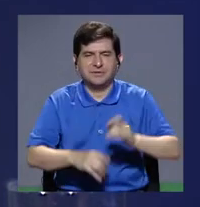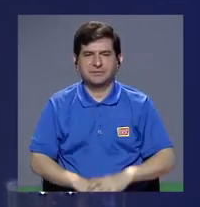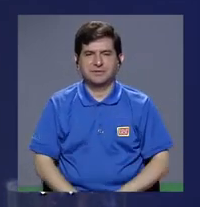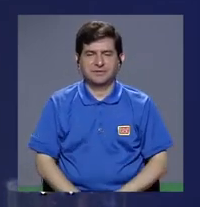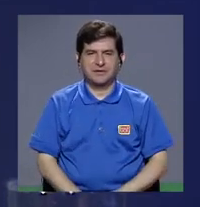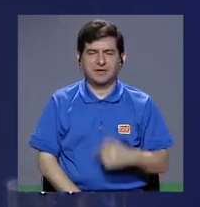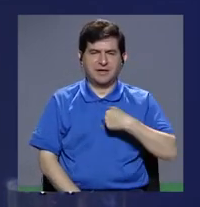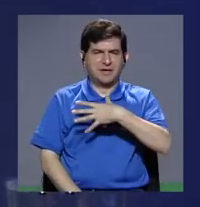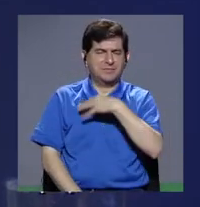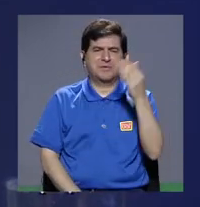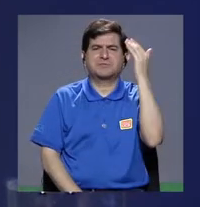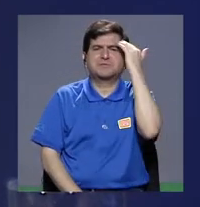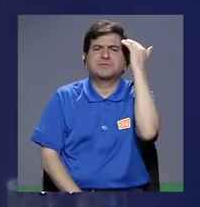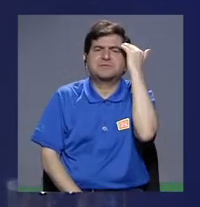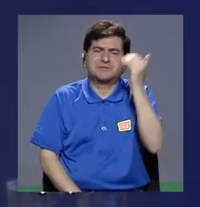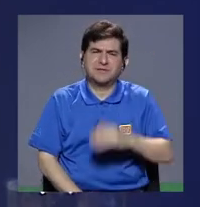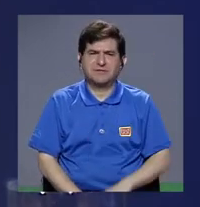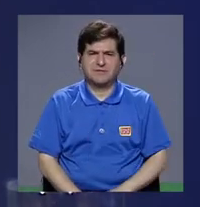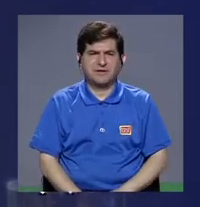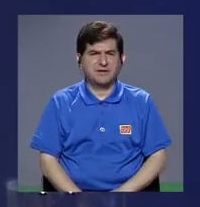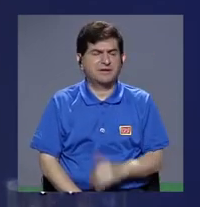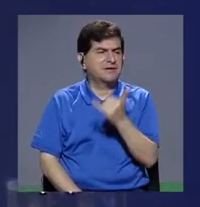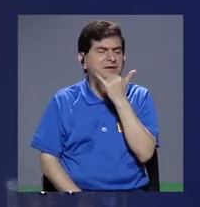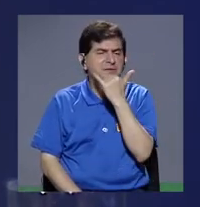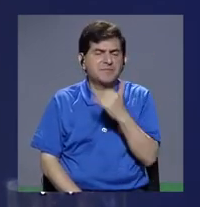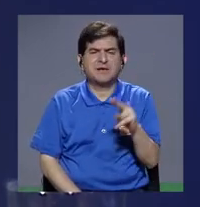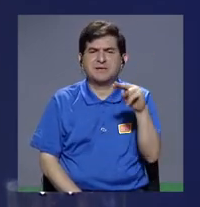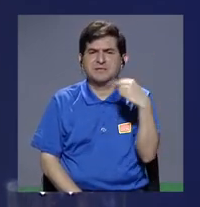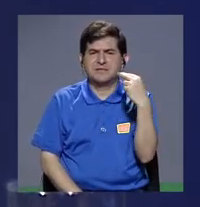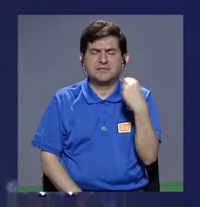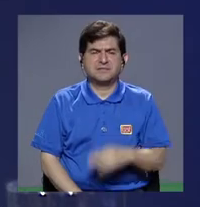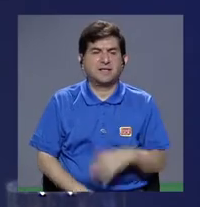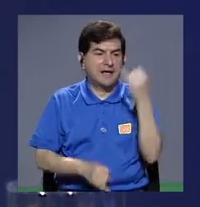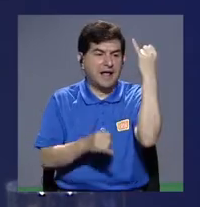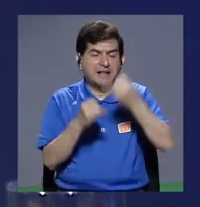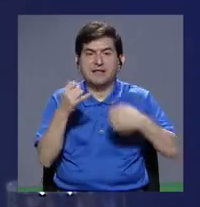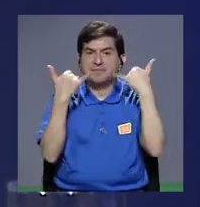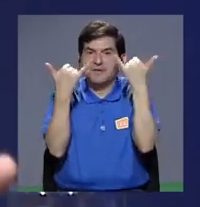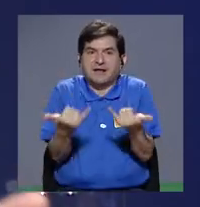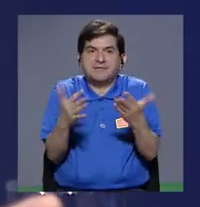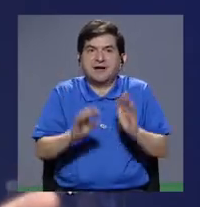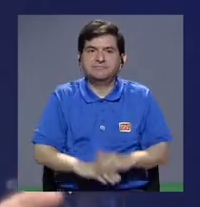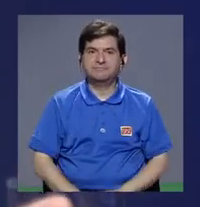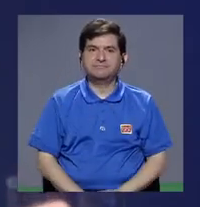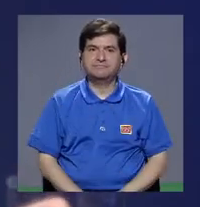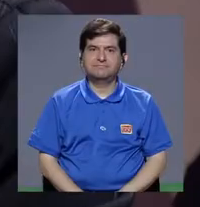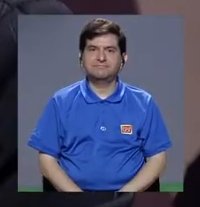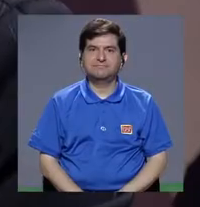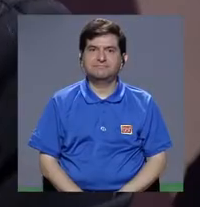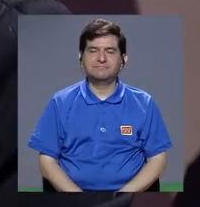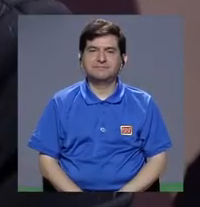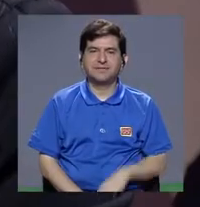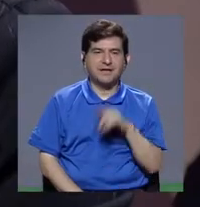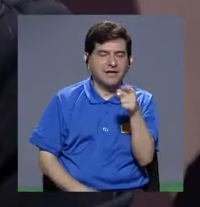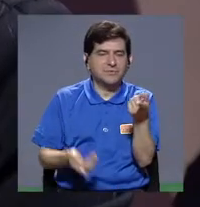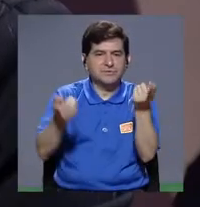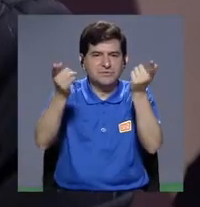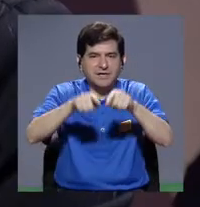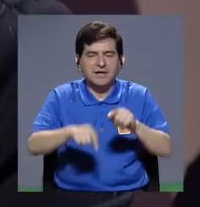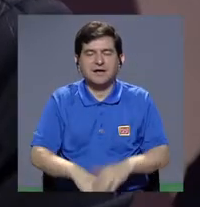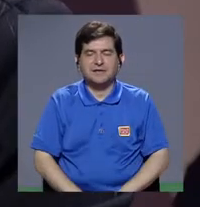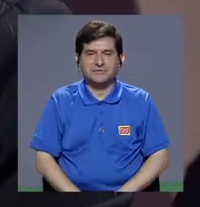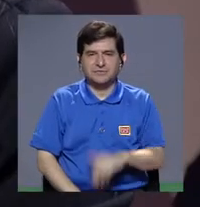a mí me gustaría saber qué sucede con las novelas cuando se terminan digamos para la autora en tu